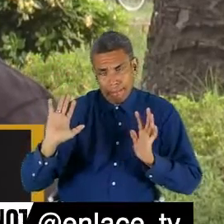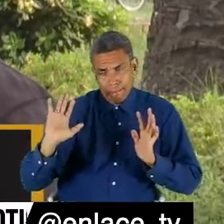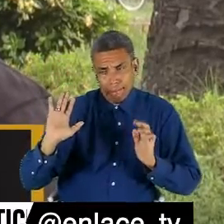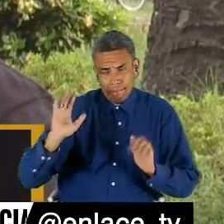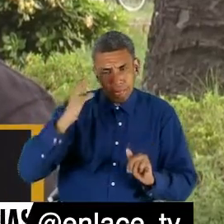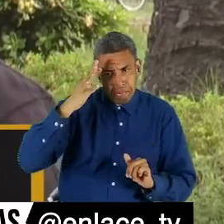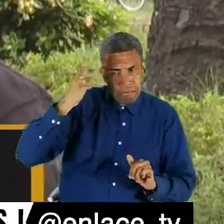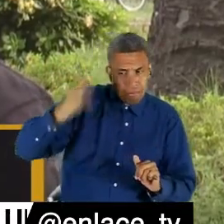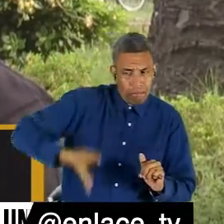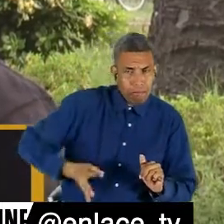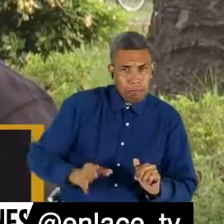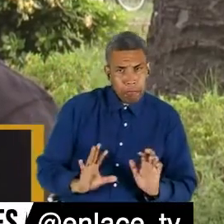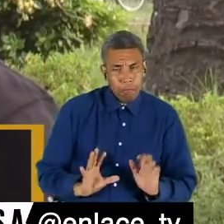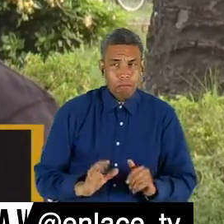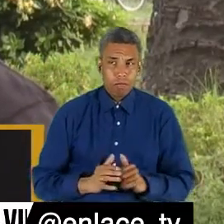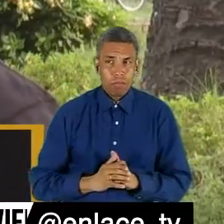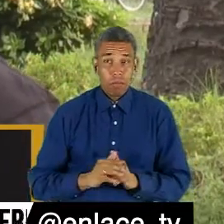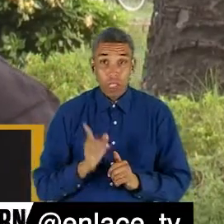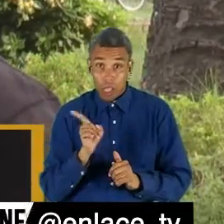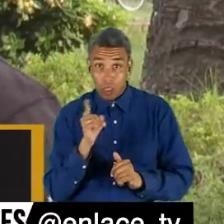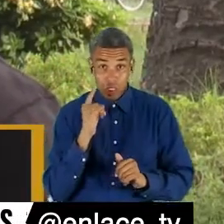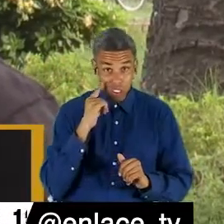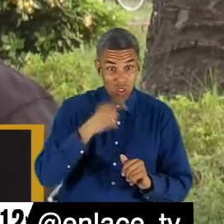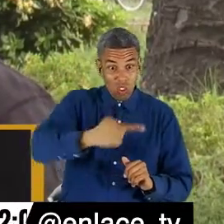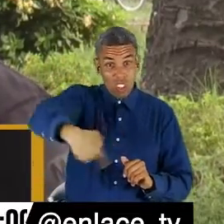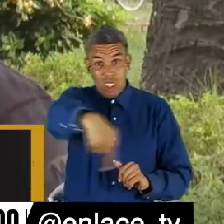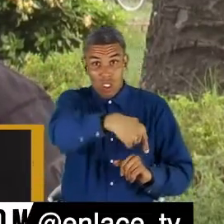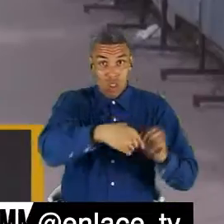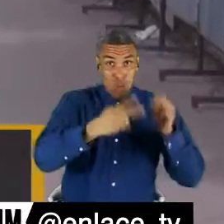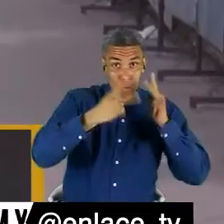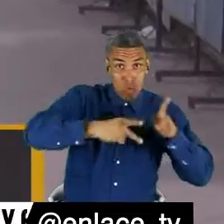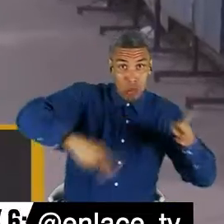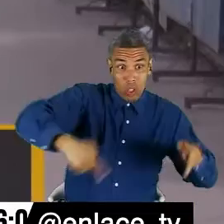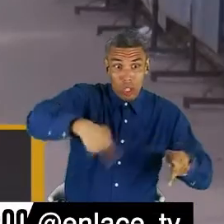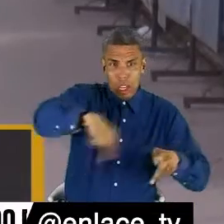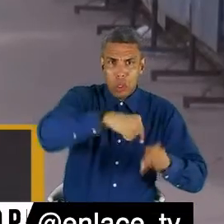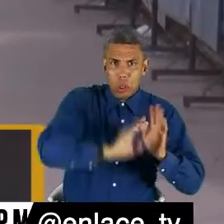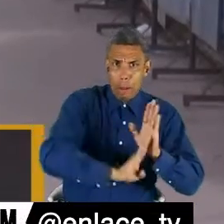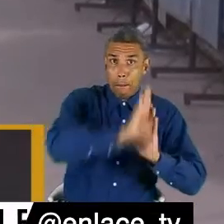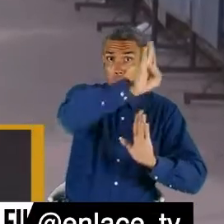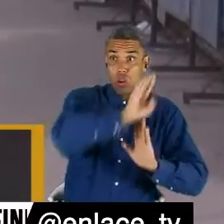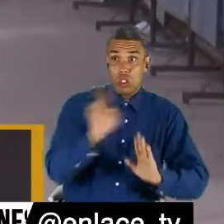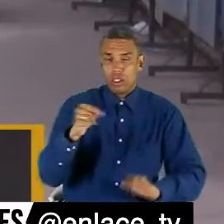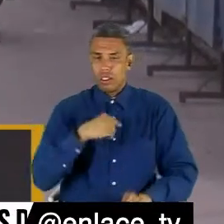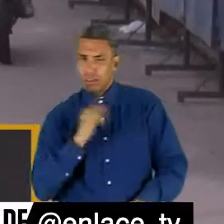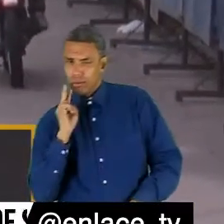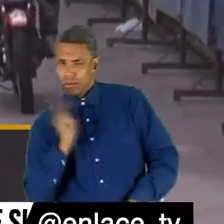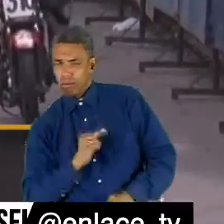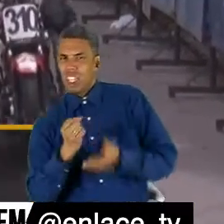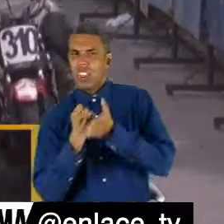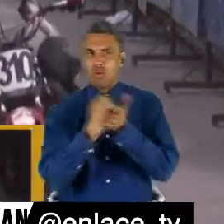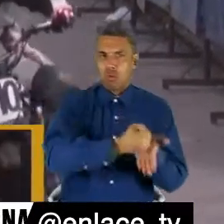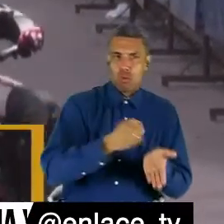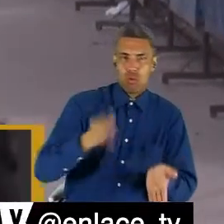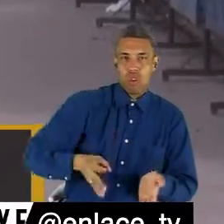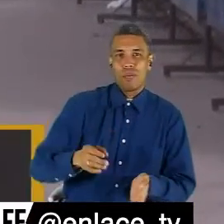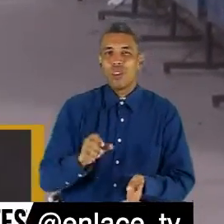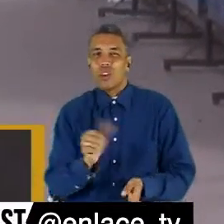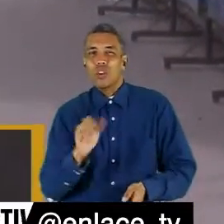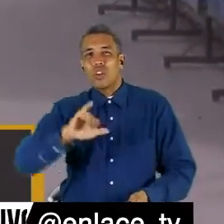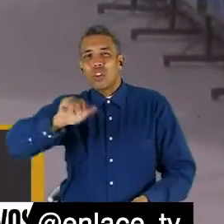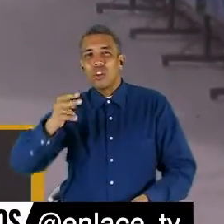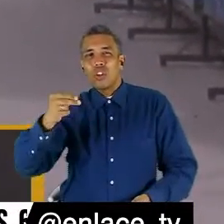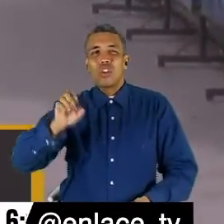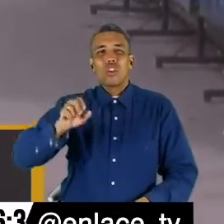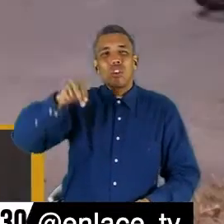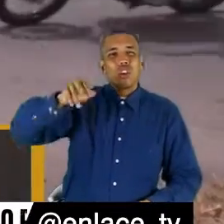ya ha mirado los resultados de los pilotos buenos, que él dijo que iba a ayudar a los punteros. De igual forma, el piloto barranqueño Jonathan Pardo logró el tercer lugar en la